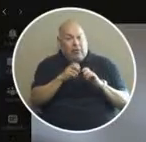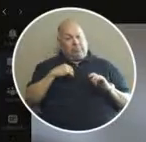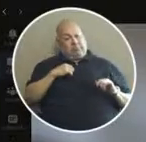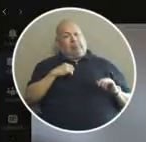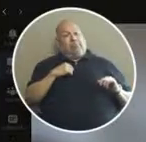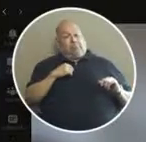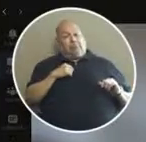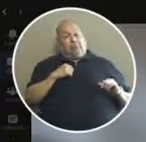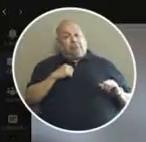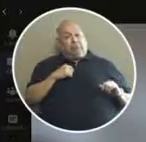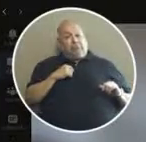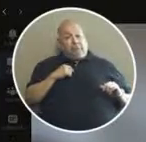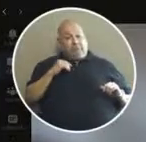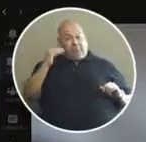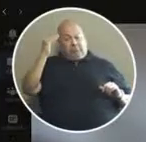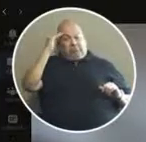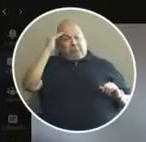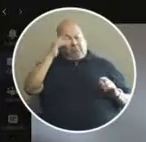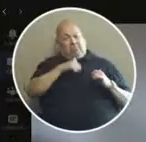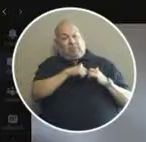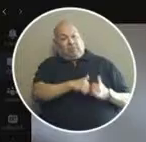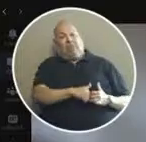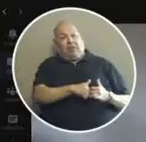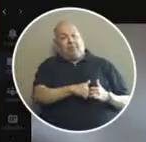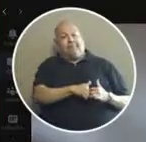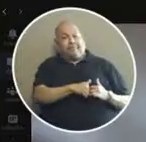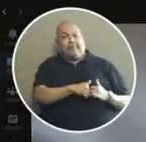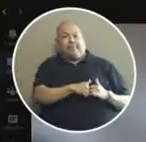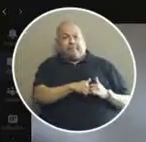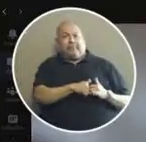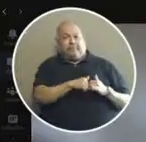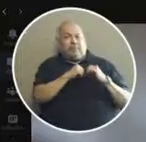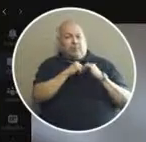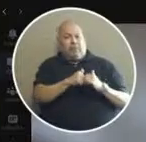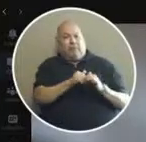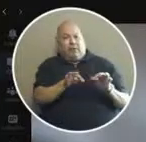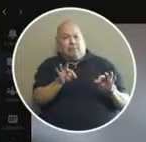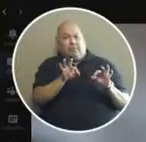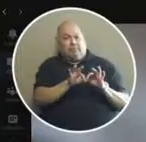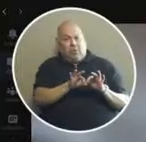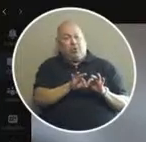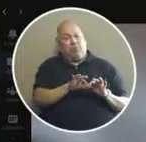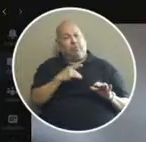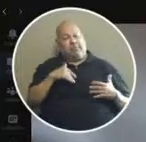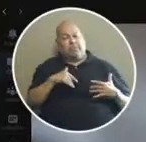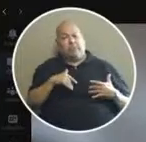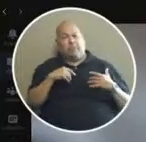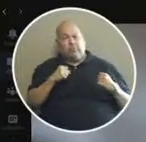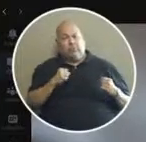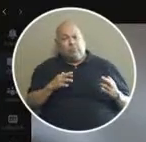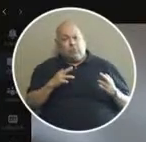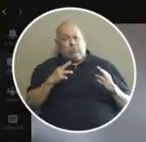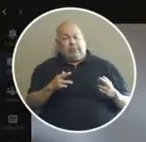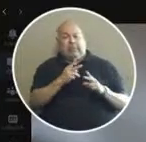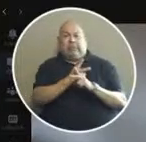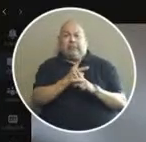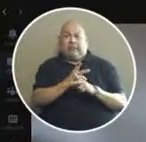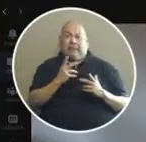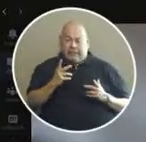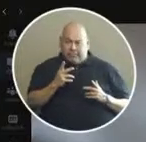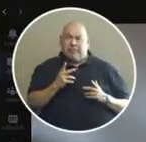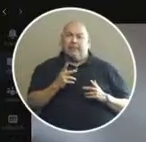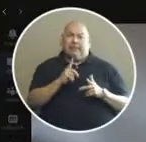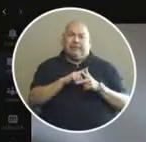tenemos que ejercer la orden y dirigirla a ese problema. Y sentimos muy fuerte que manteniéndose en